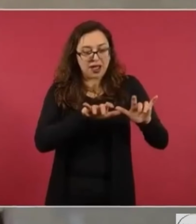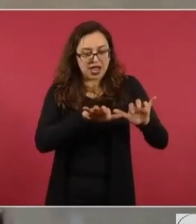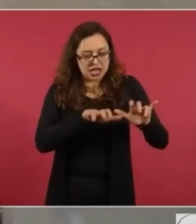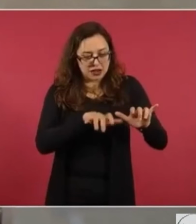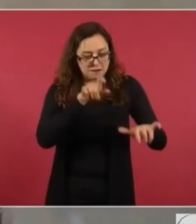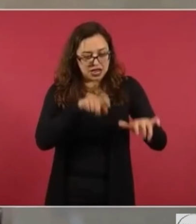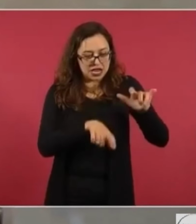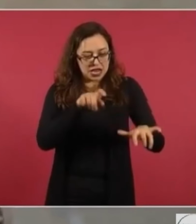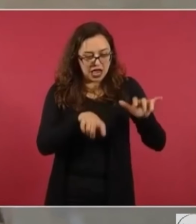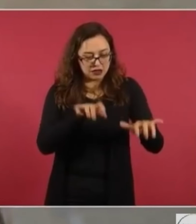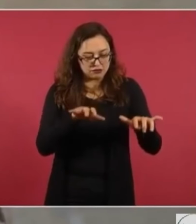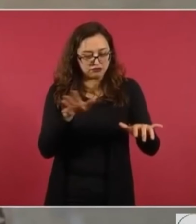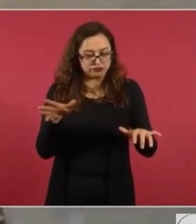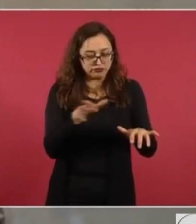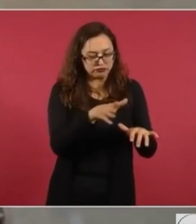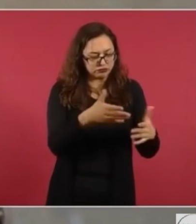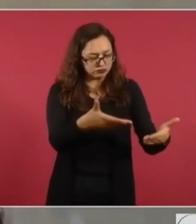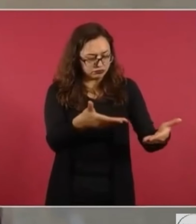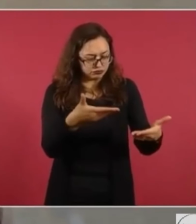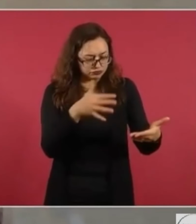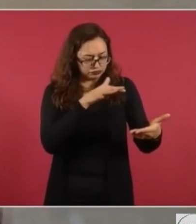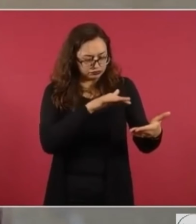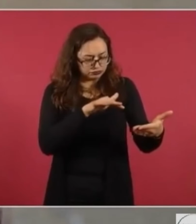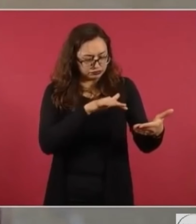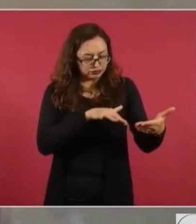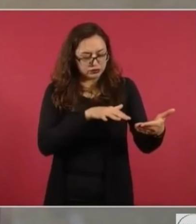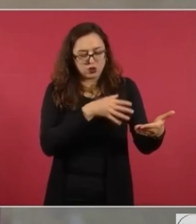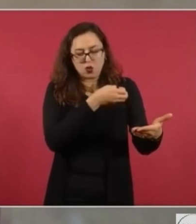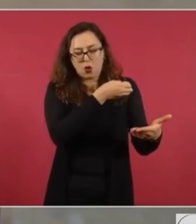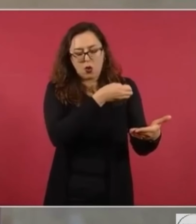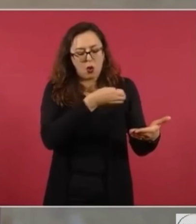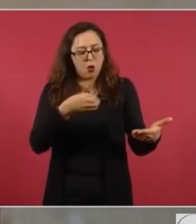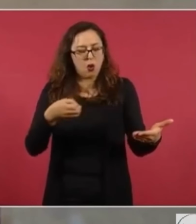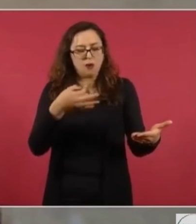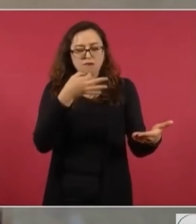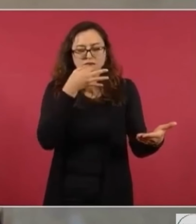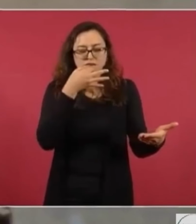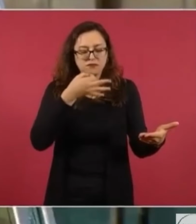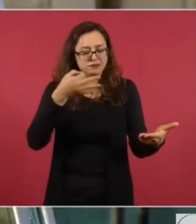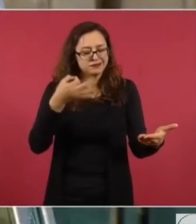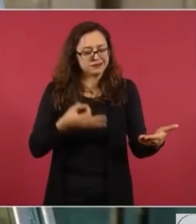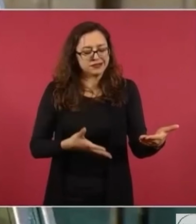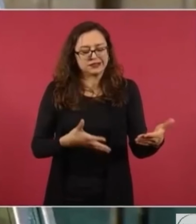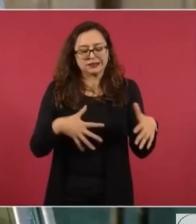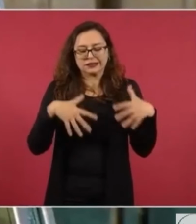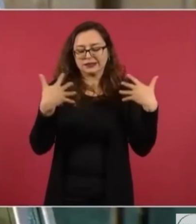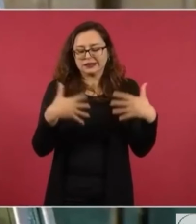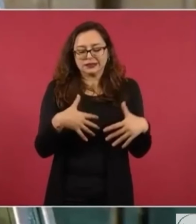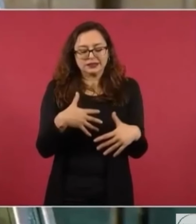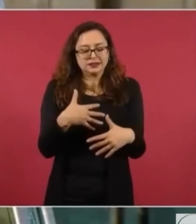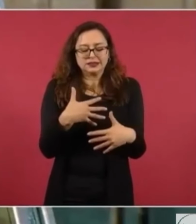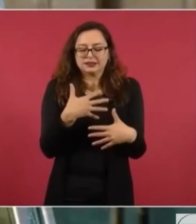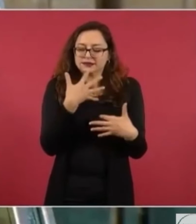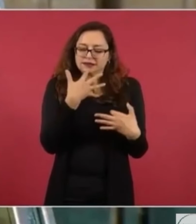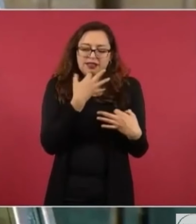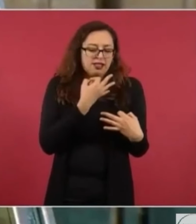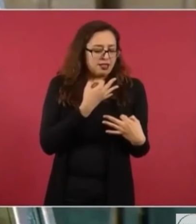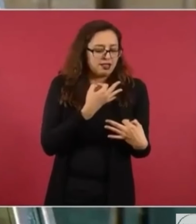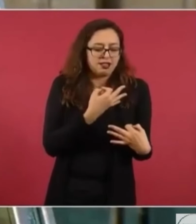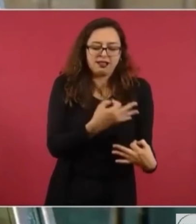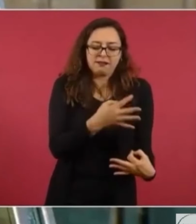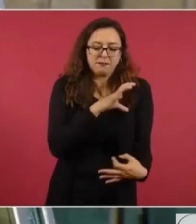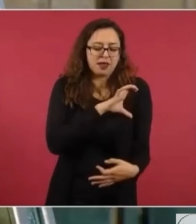conceptos transcritos en correcta forma en el papel, mi gran debilidad.